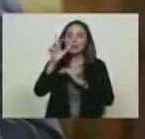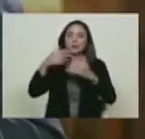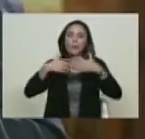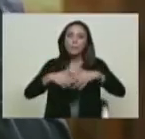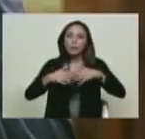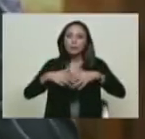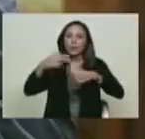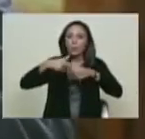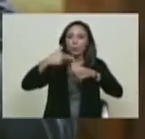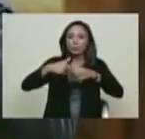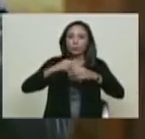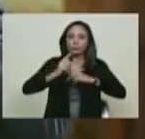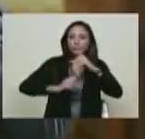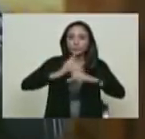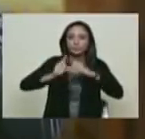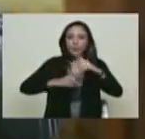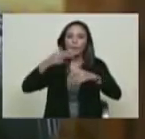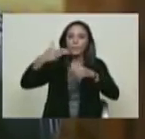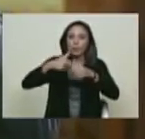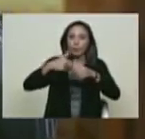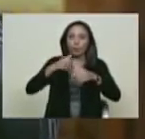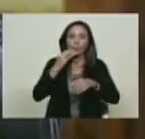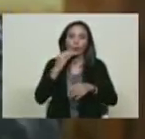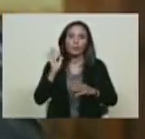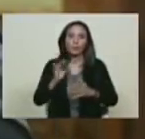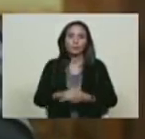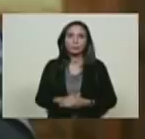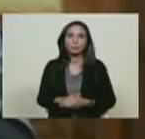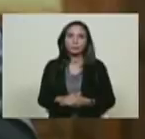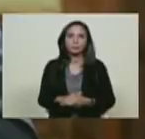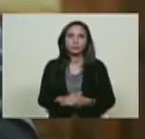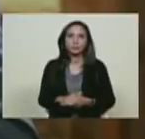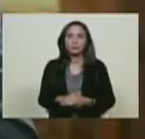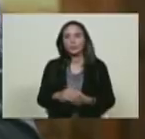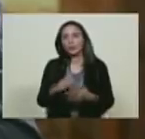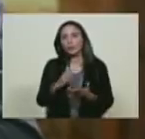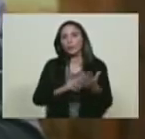OPEP. Y ya empezamos a ver el horizonte hacia el año